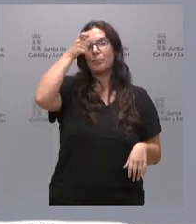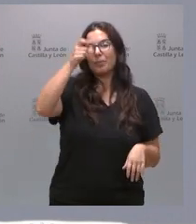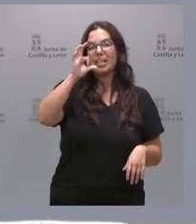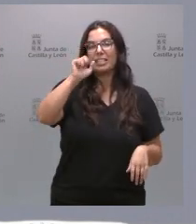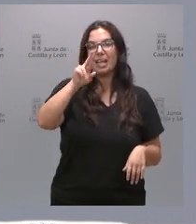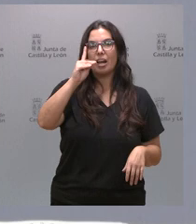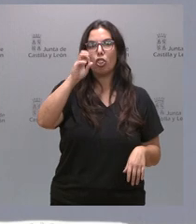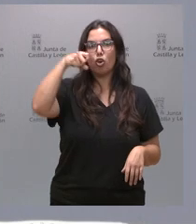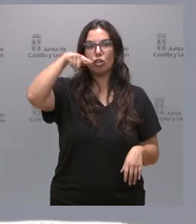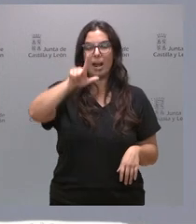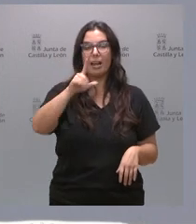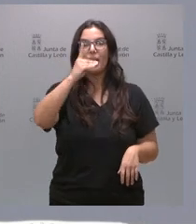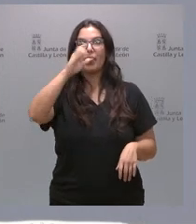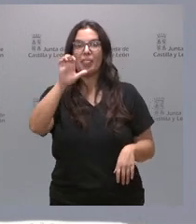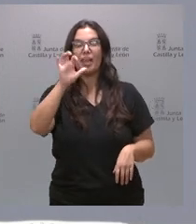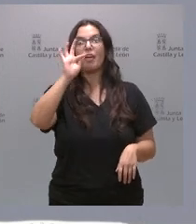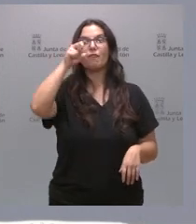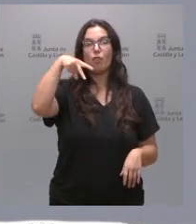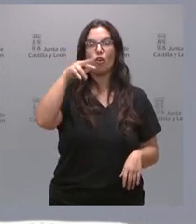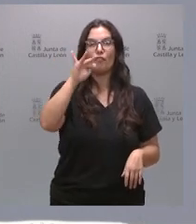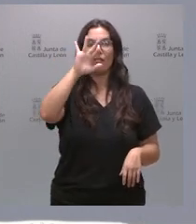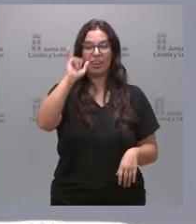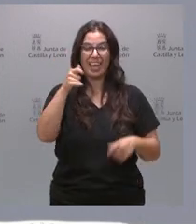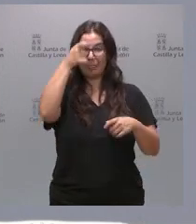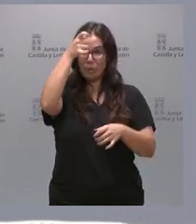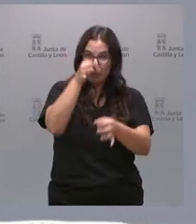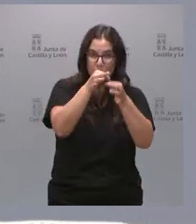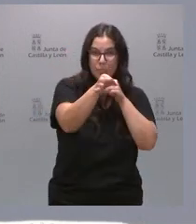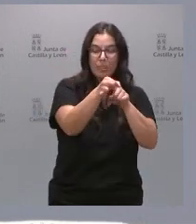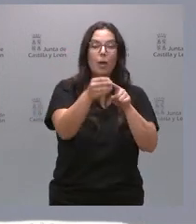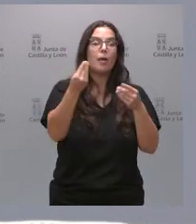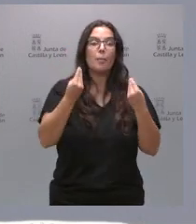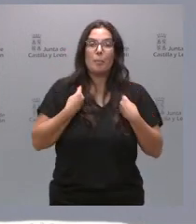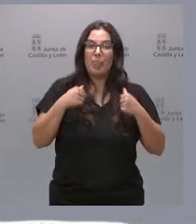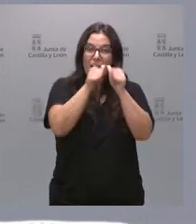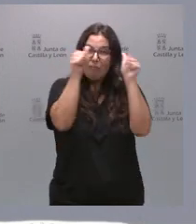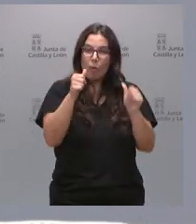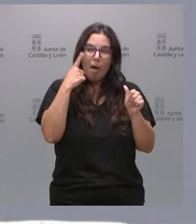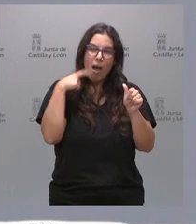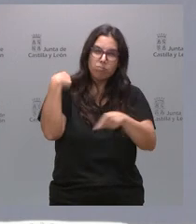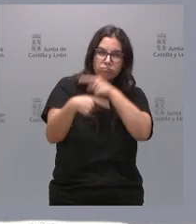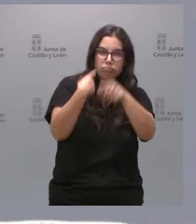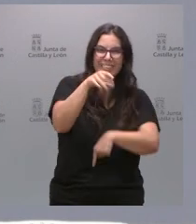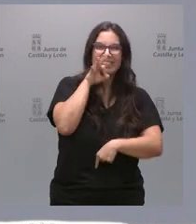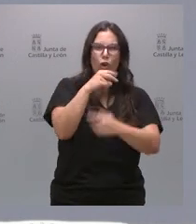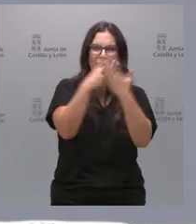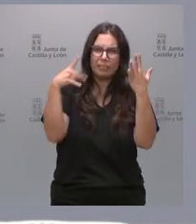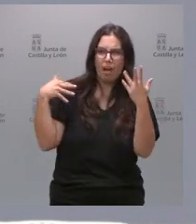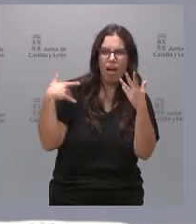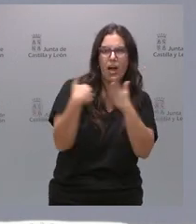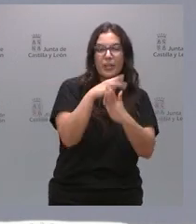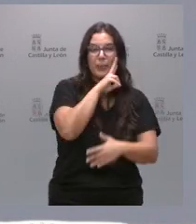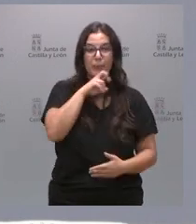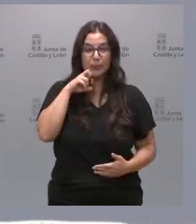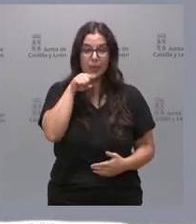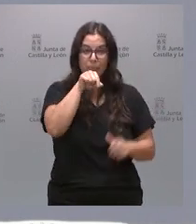en el municipio leones de torre del bierzo es un modo de vida tradicional que se remonta al menos al siglo XVII Y estos